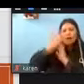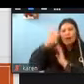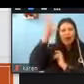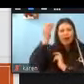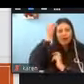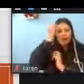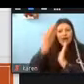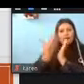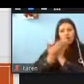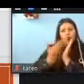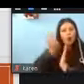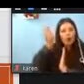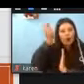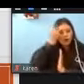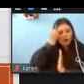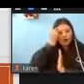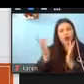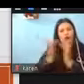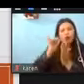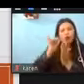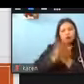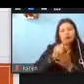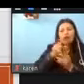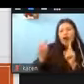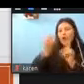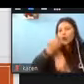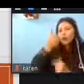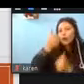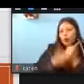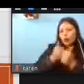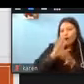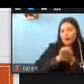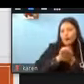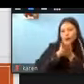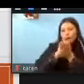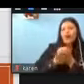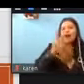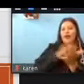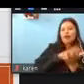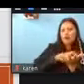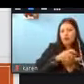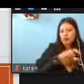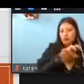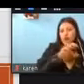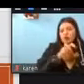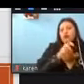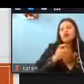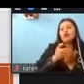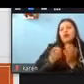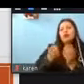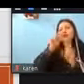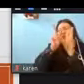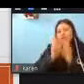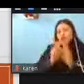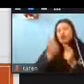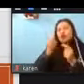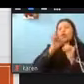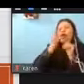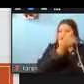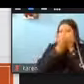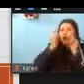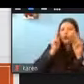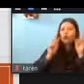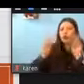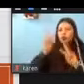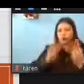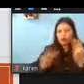estudios de la memoria, sobresalieron metodologías etnográficas y temas como ecoturismo. Y un